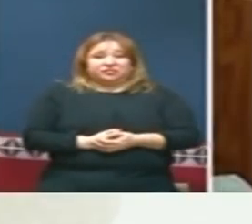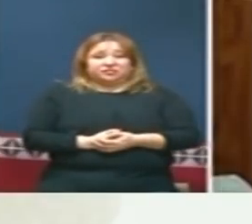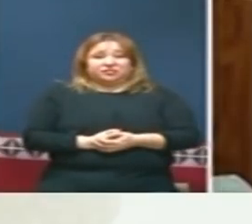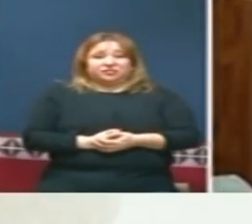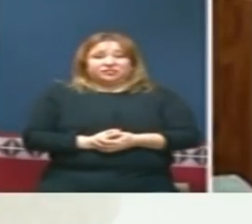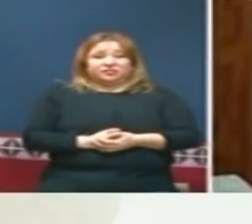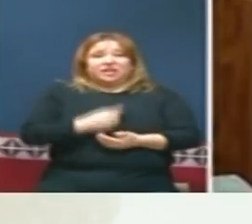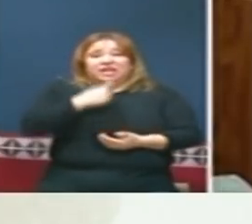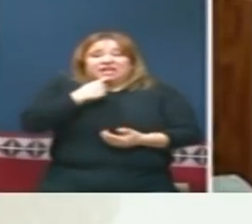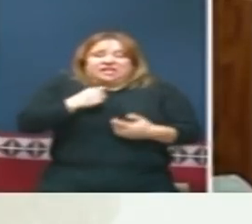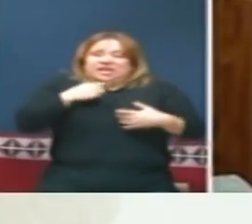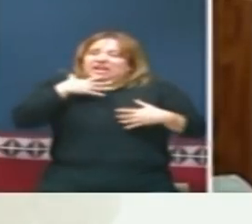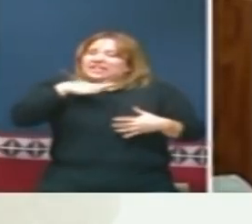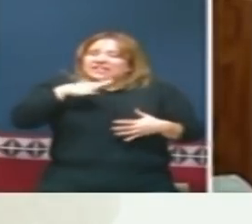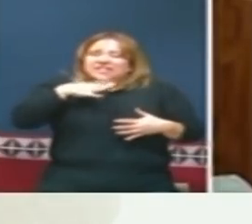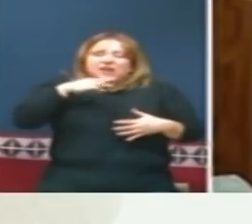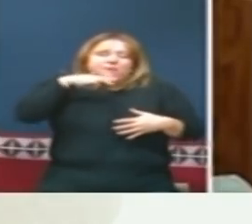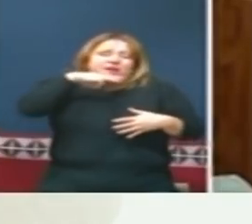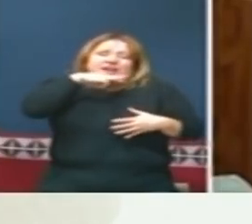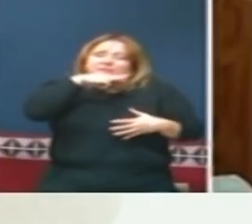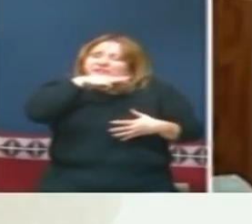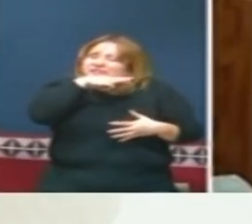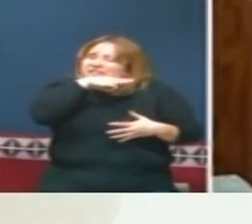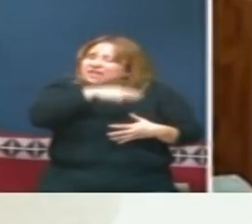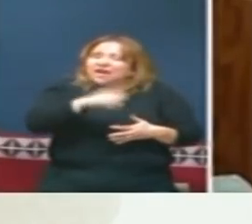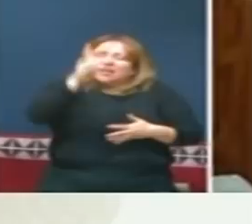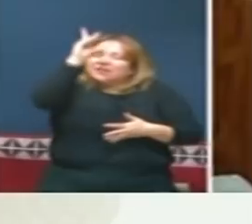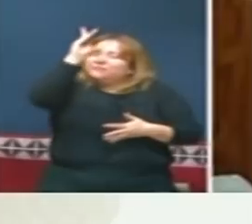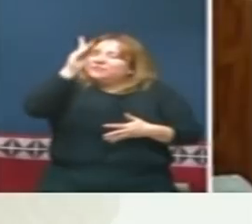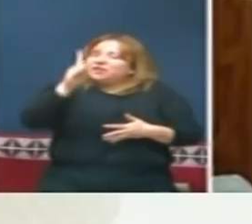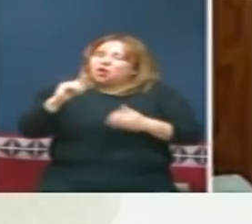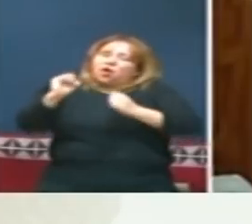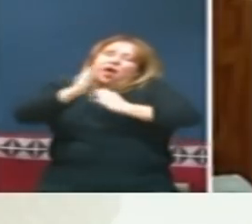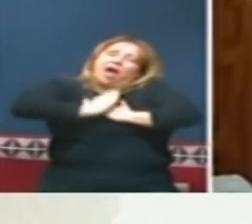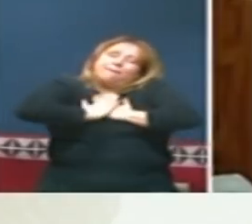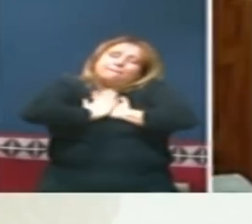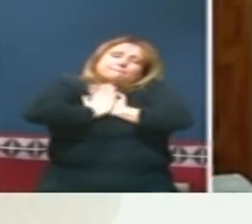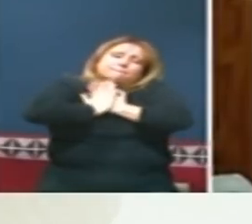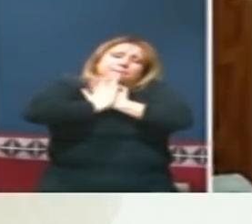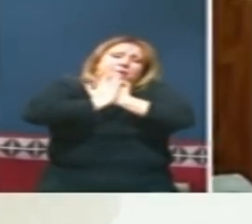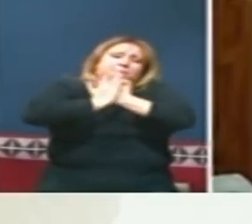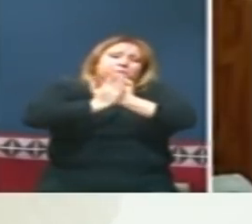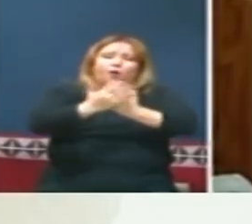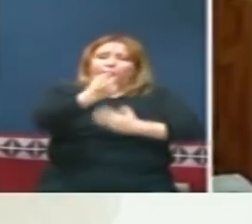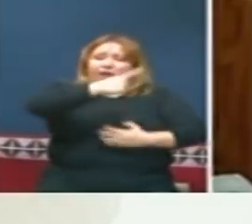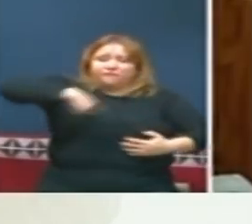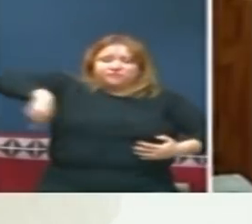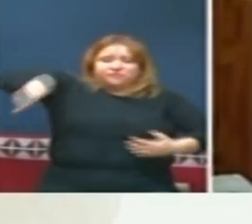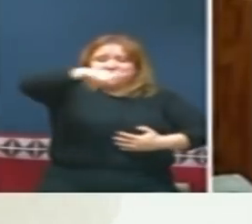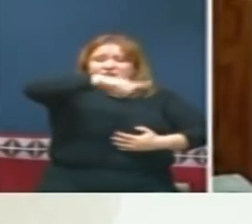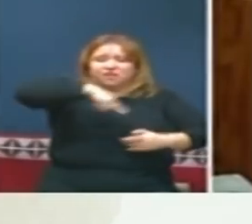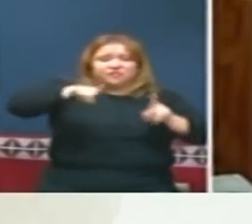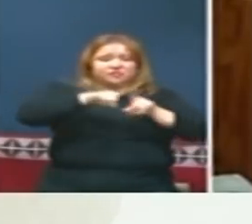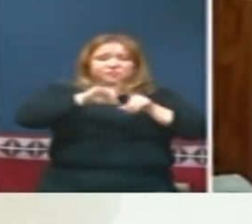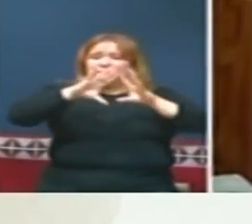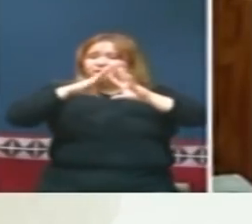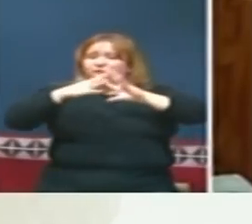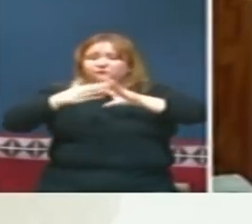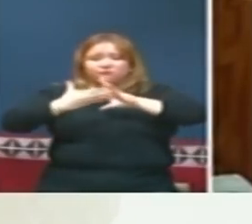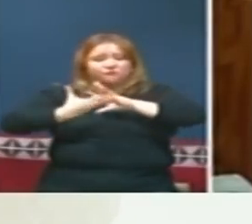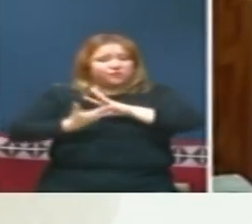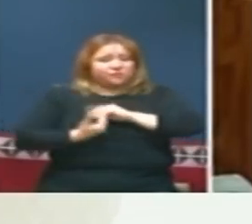el mensaje de Dios, que nos amemos, pero al mismo tiempo que